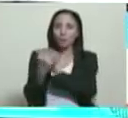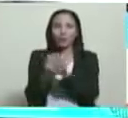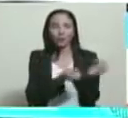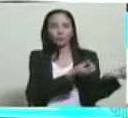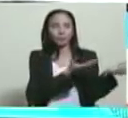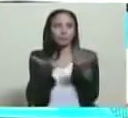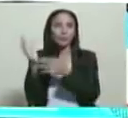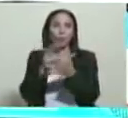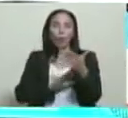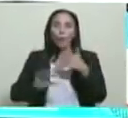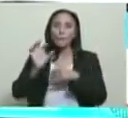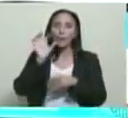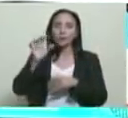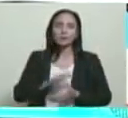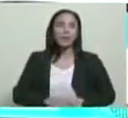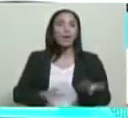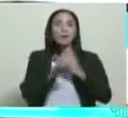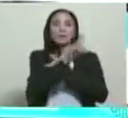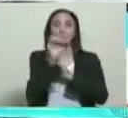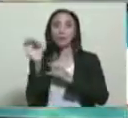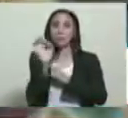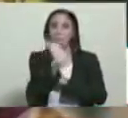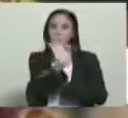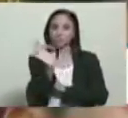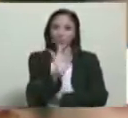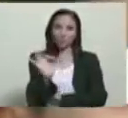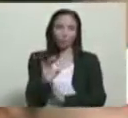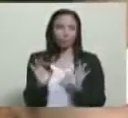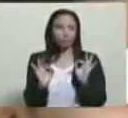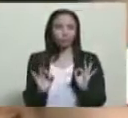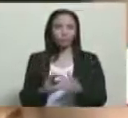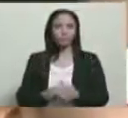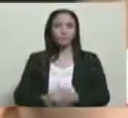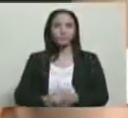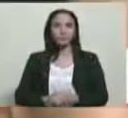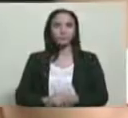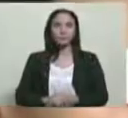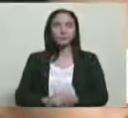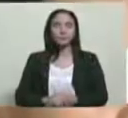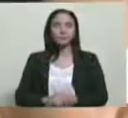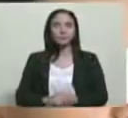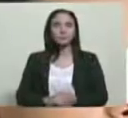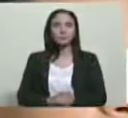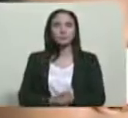el país. 100% de los locales para montar